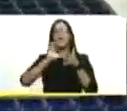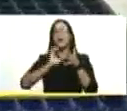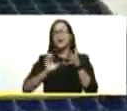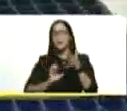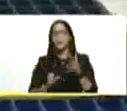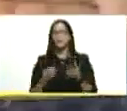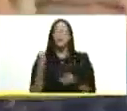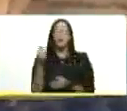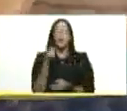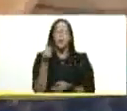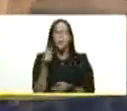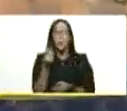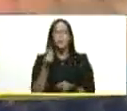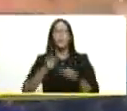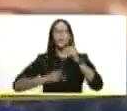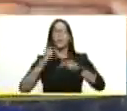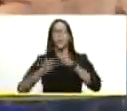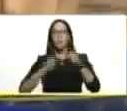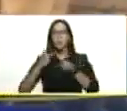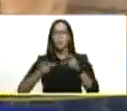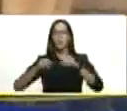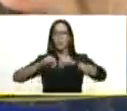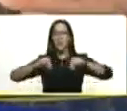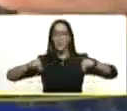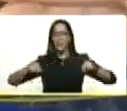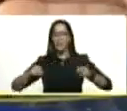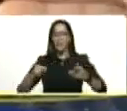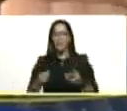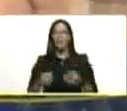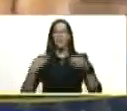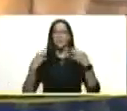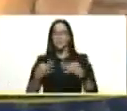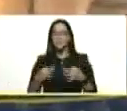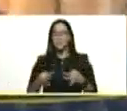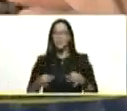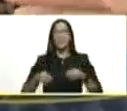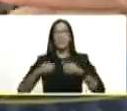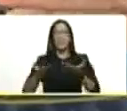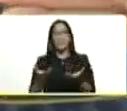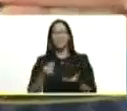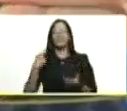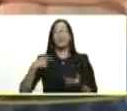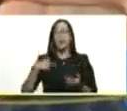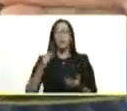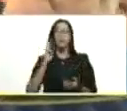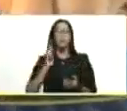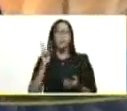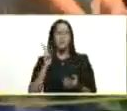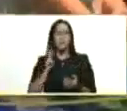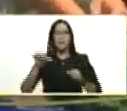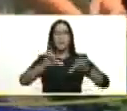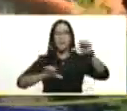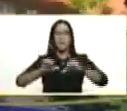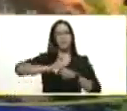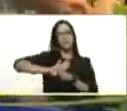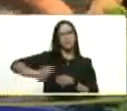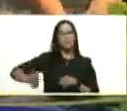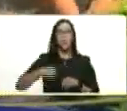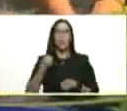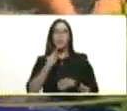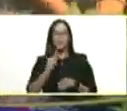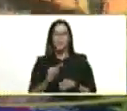producir el abono orgánico, cómo producir también los repelentes que no tengamos que utilizar químicos y que, como lo decía la compañera Mirle,